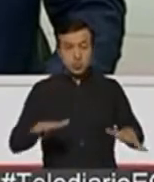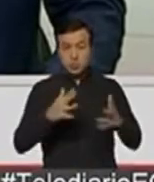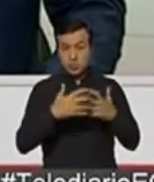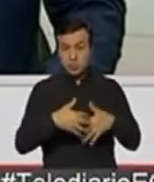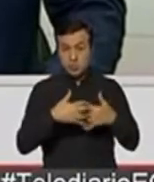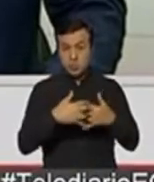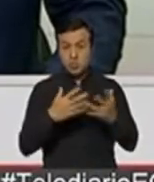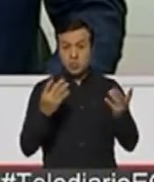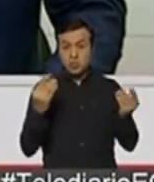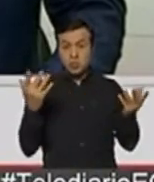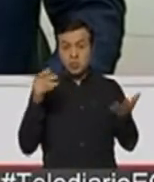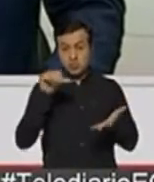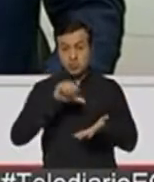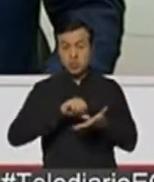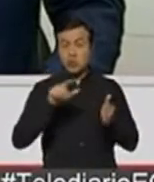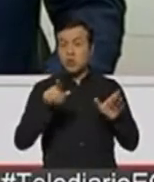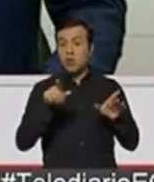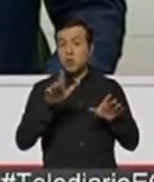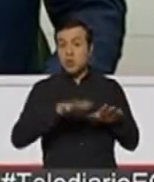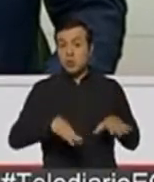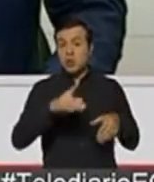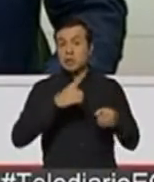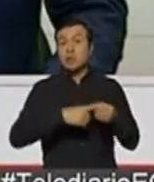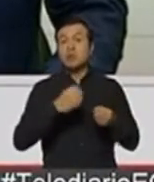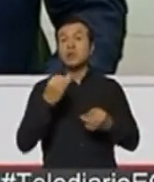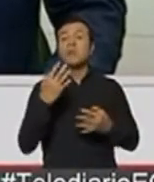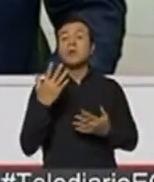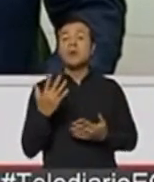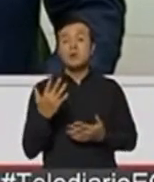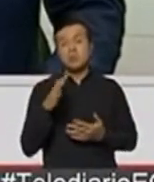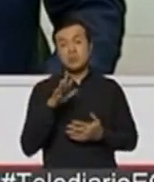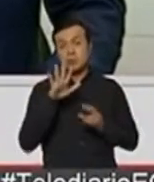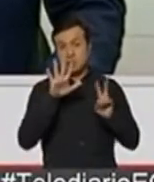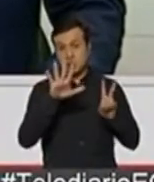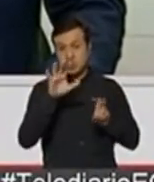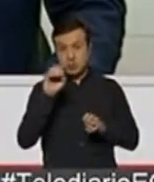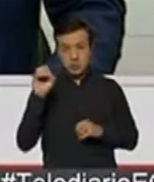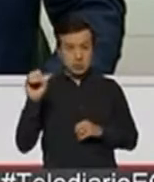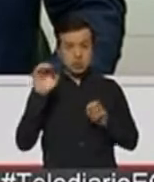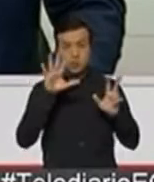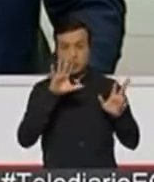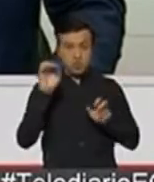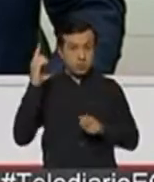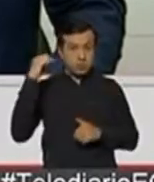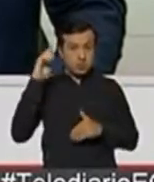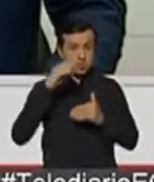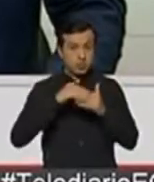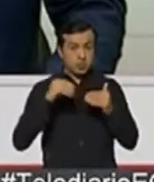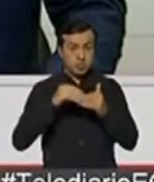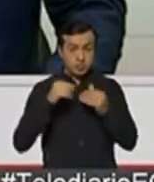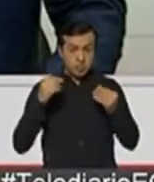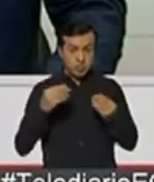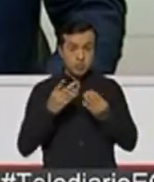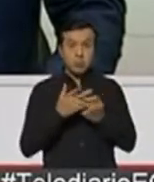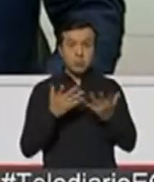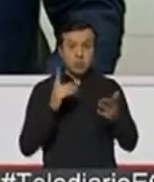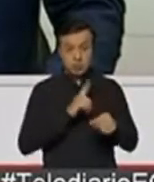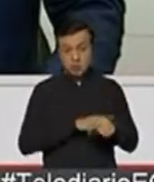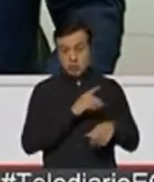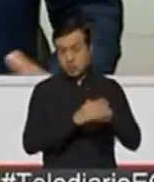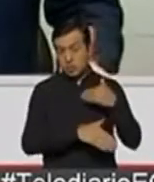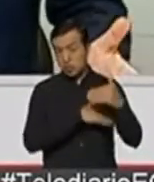capacidad de descarga de una ciudad como Quito son al menos entre 700 y 800 millones de dólares de inversión a través del tiempo.